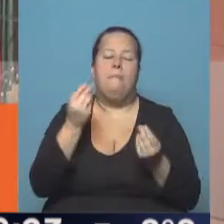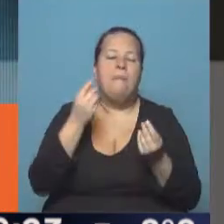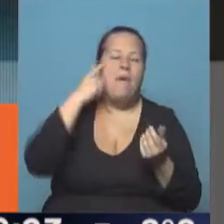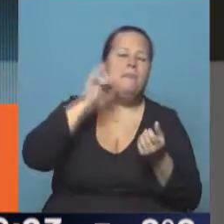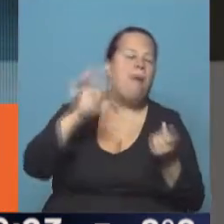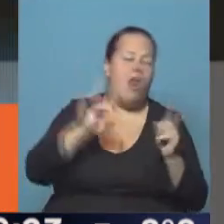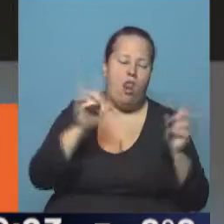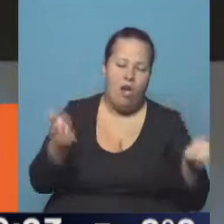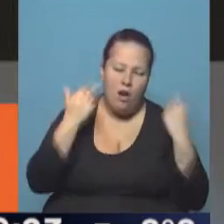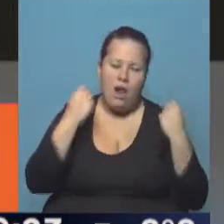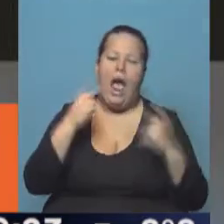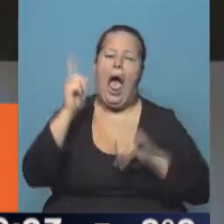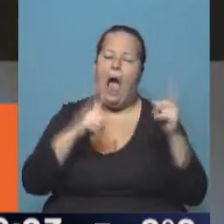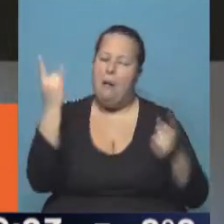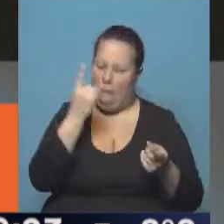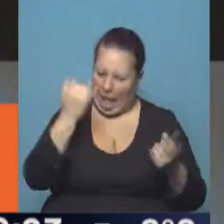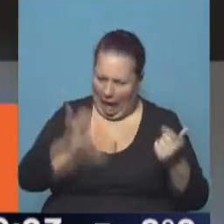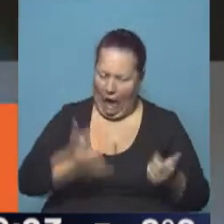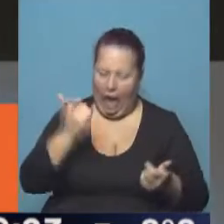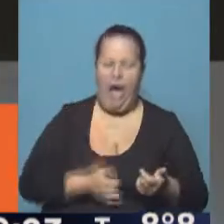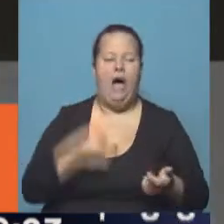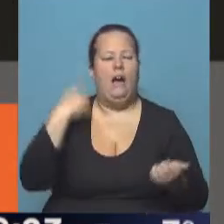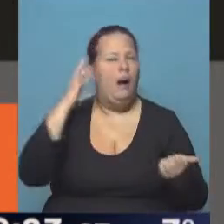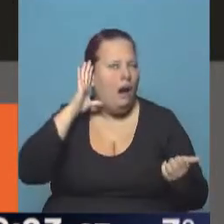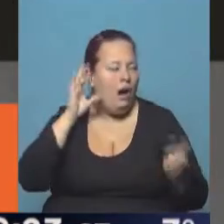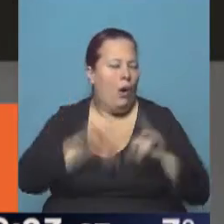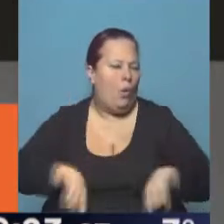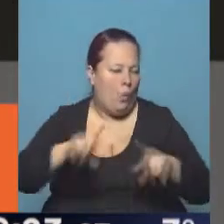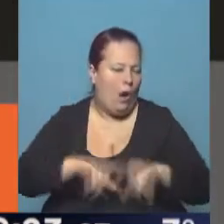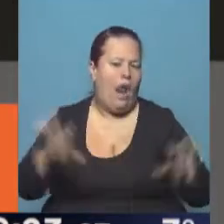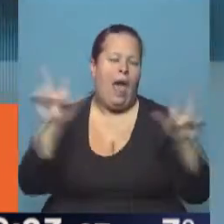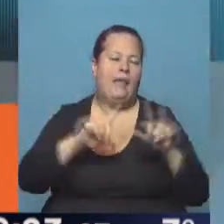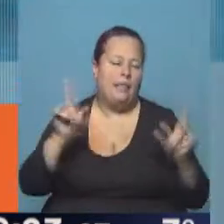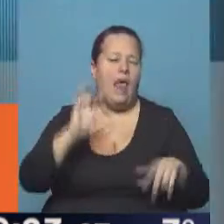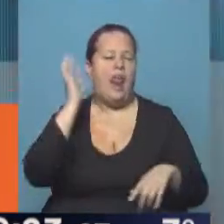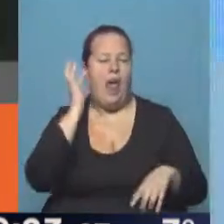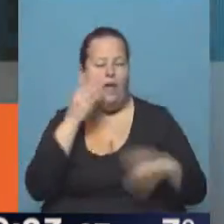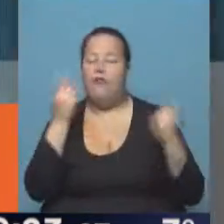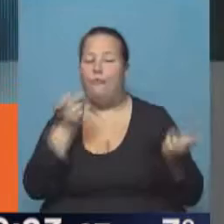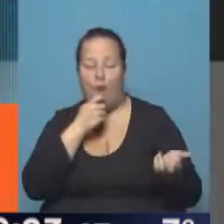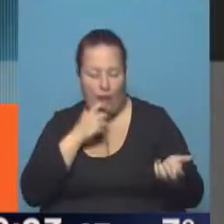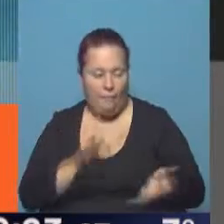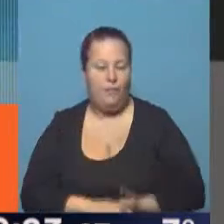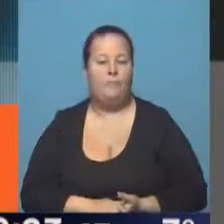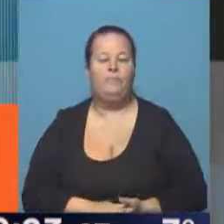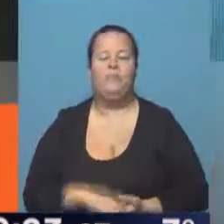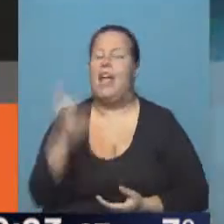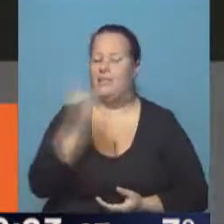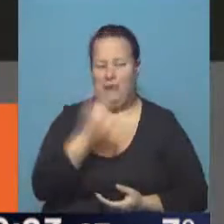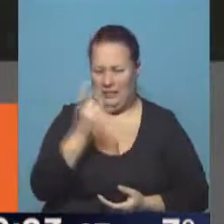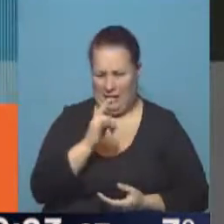mitos. Hay muchos mitos que seguimos escuchando en los medios de comunicación. Por ejemplo, es un